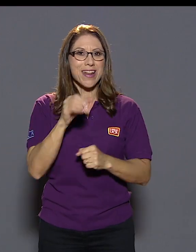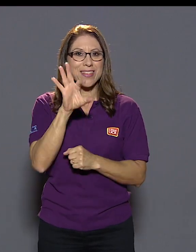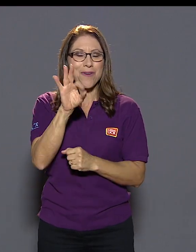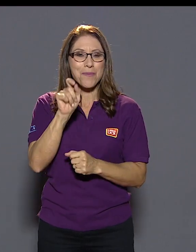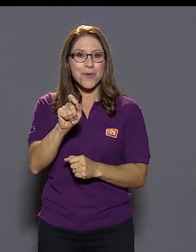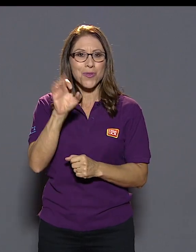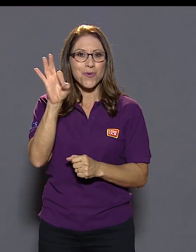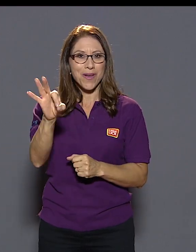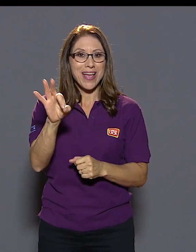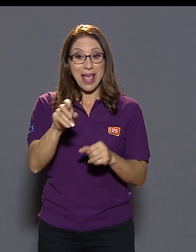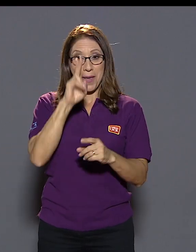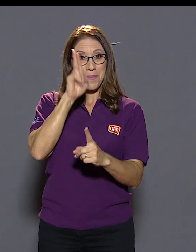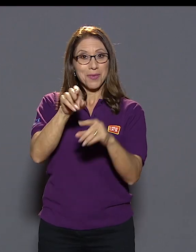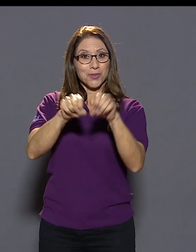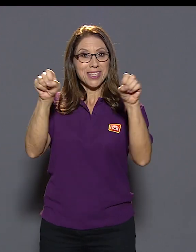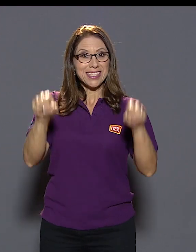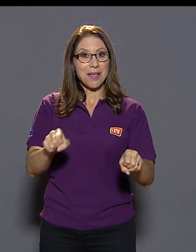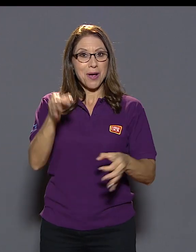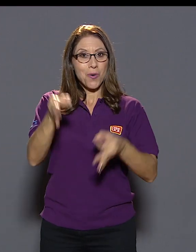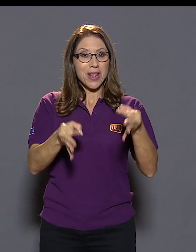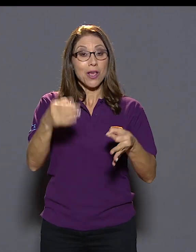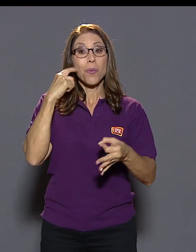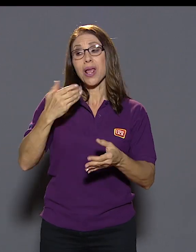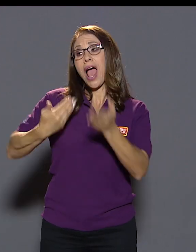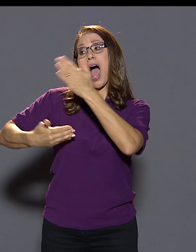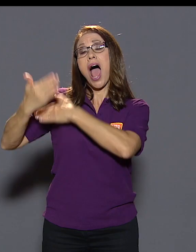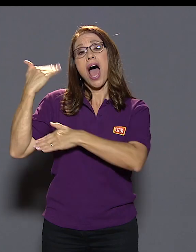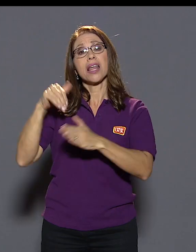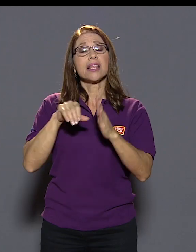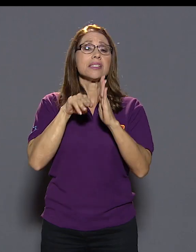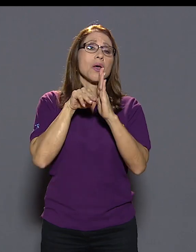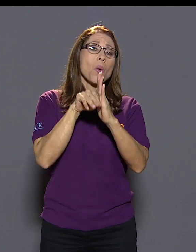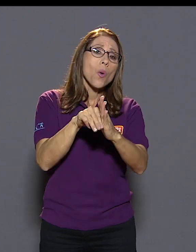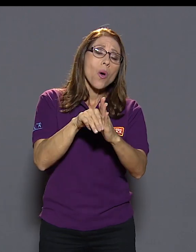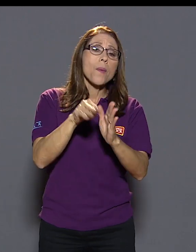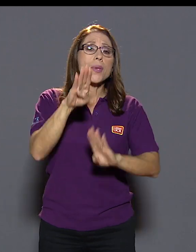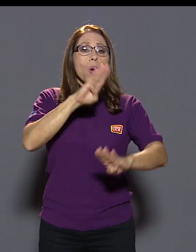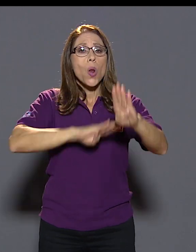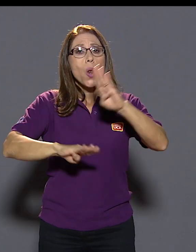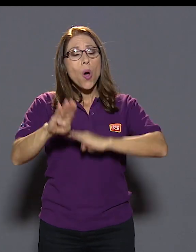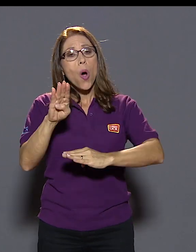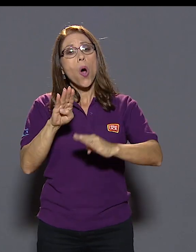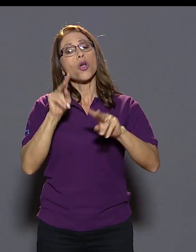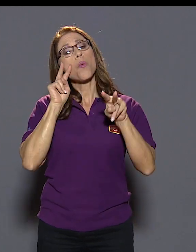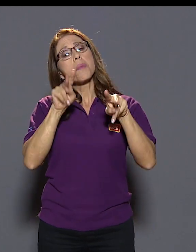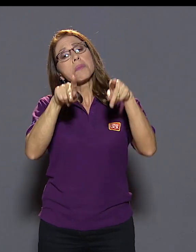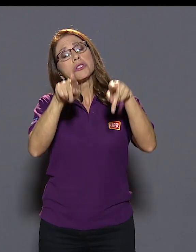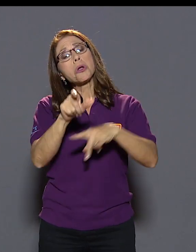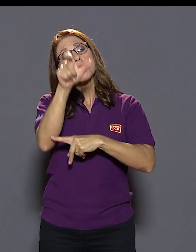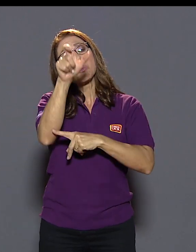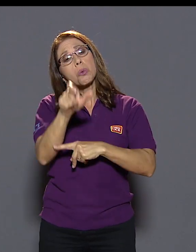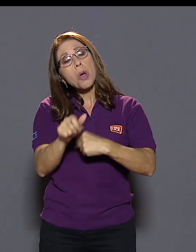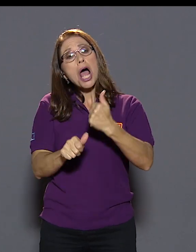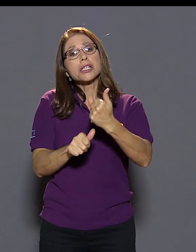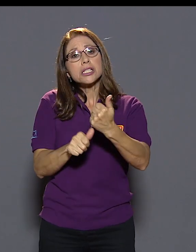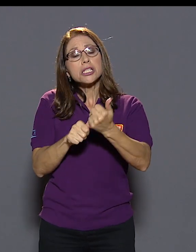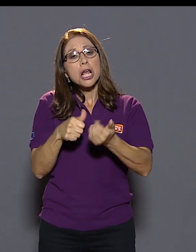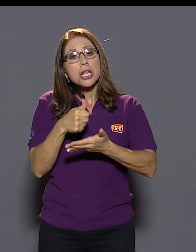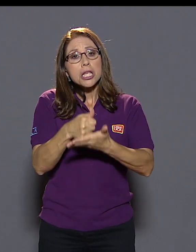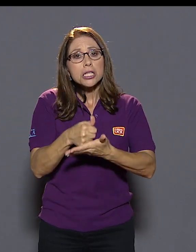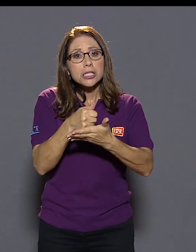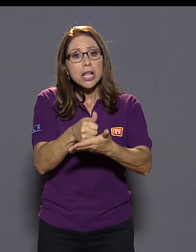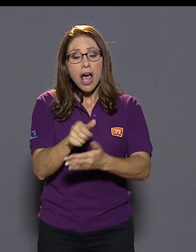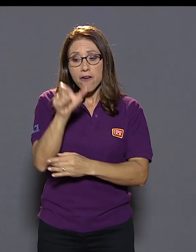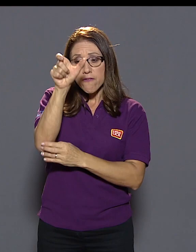administrativo, porque estaba regido por el paradigma biológico, asistencialista, las figuras de la curatela. Eso es lo